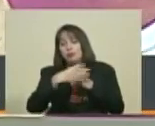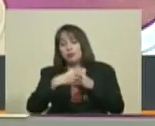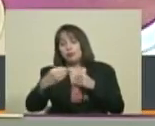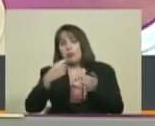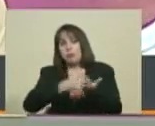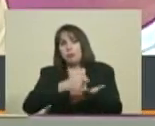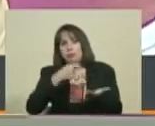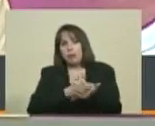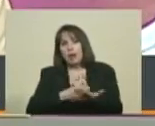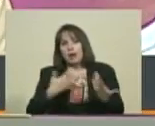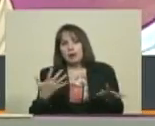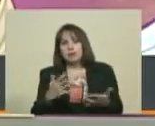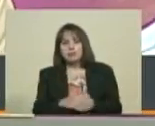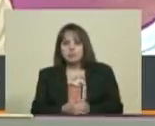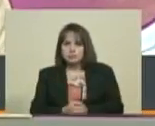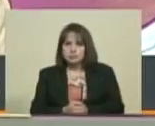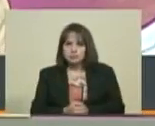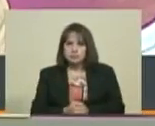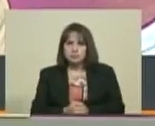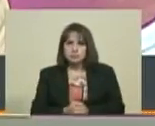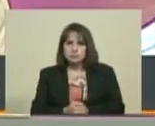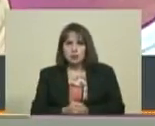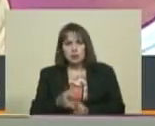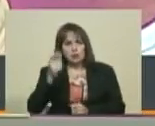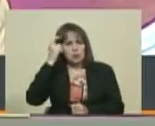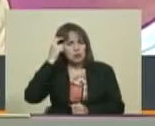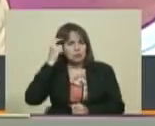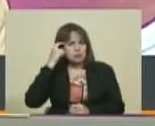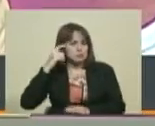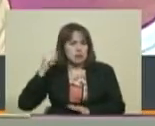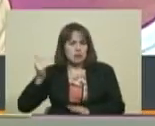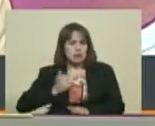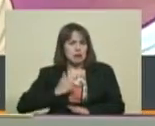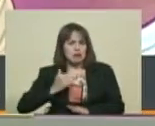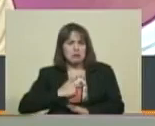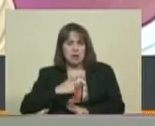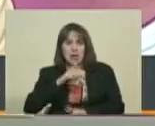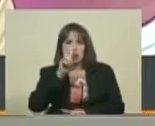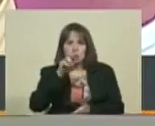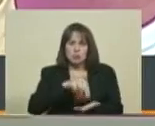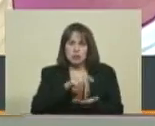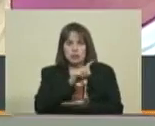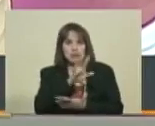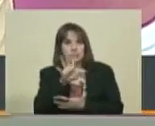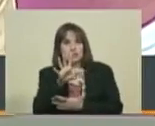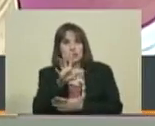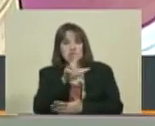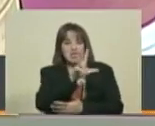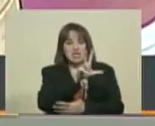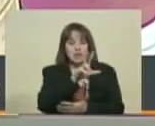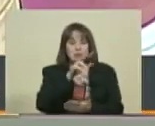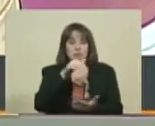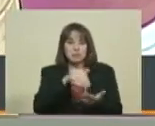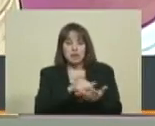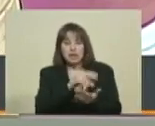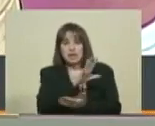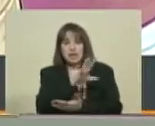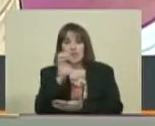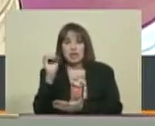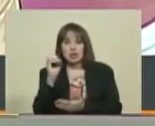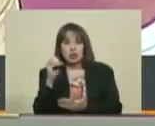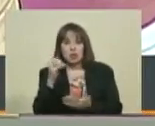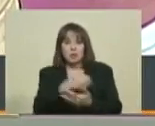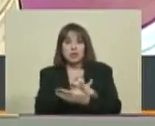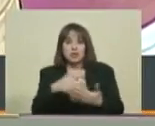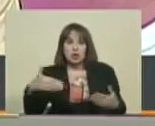petrolero. Y un día cualquiera en el año 2015 pasamos de 3.500 millones de